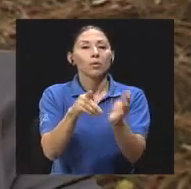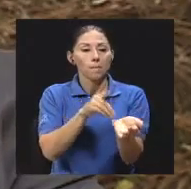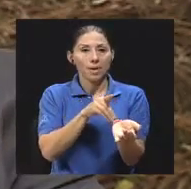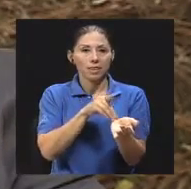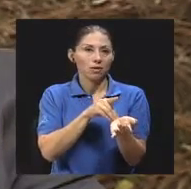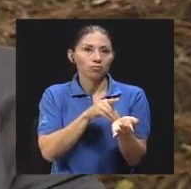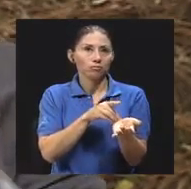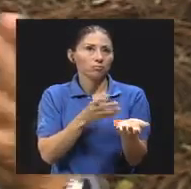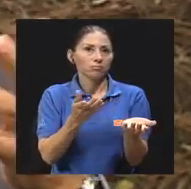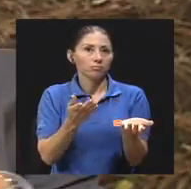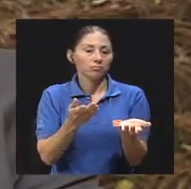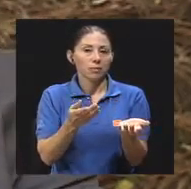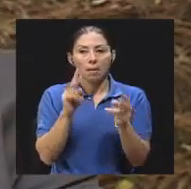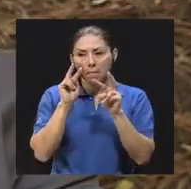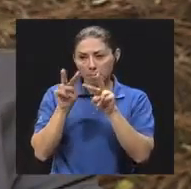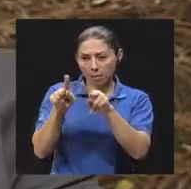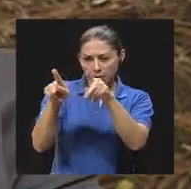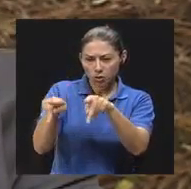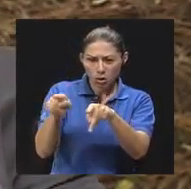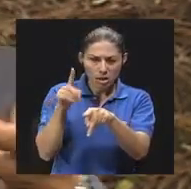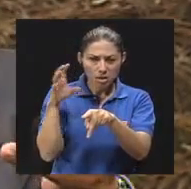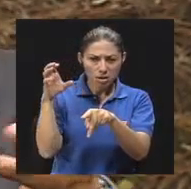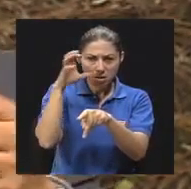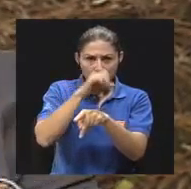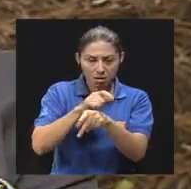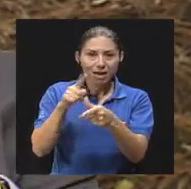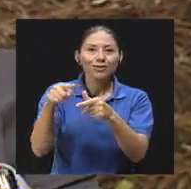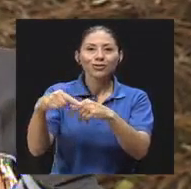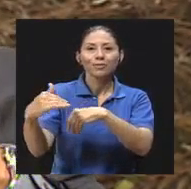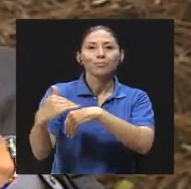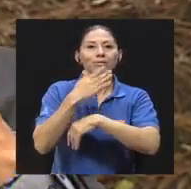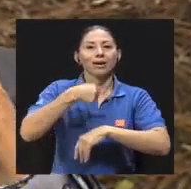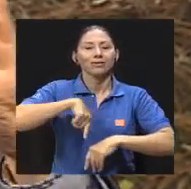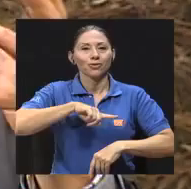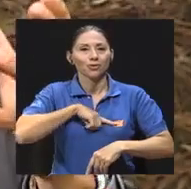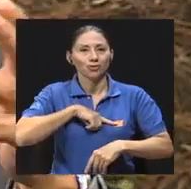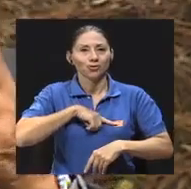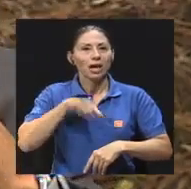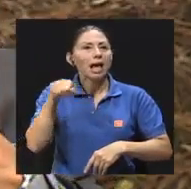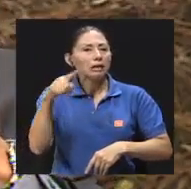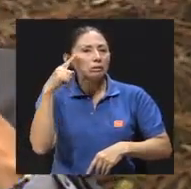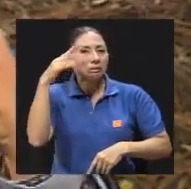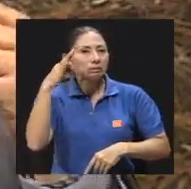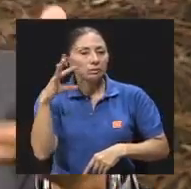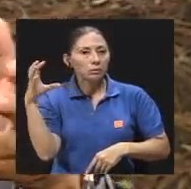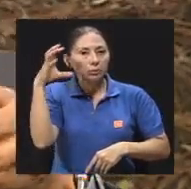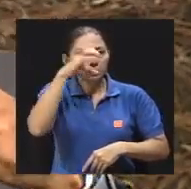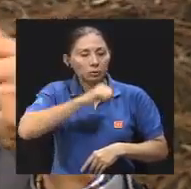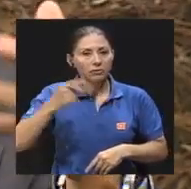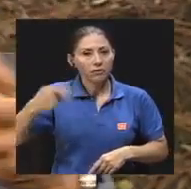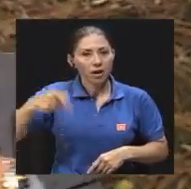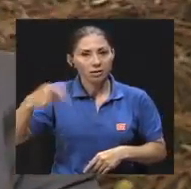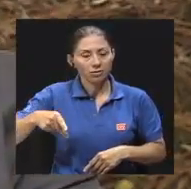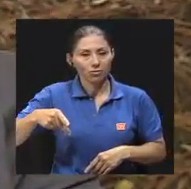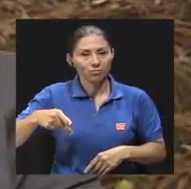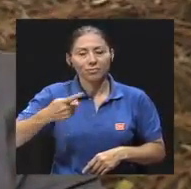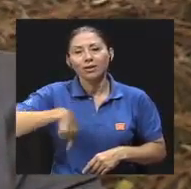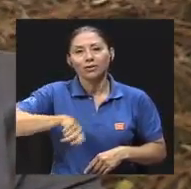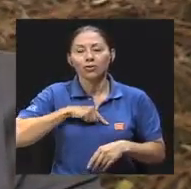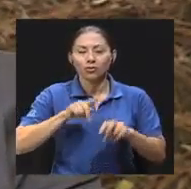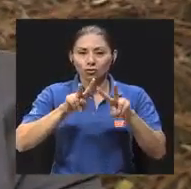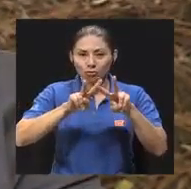médicos nos mandan casos de todas partes de Costa Rica que tienen alto sospecha o alto riesgo, entonces nos la mandan para